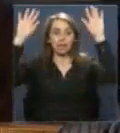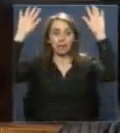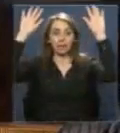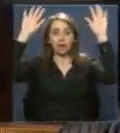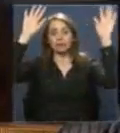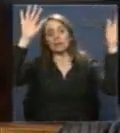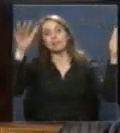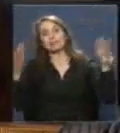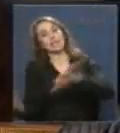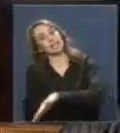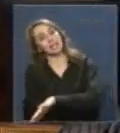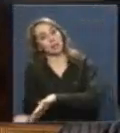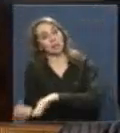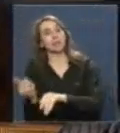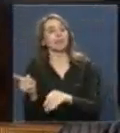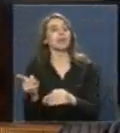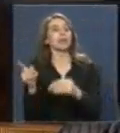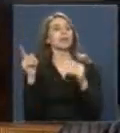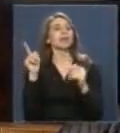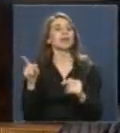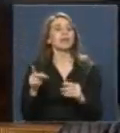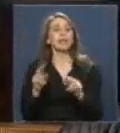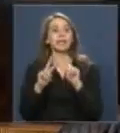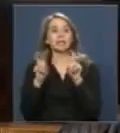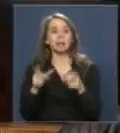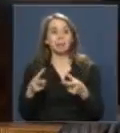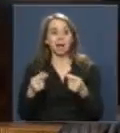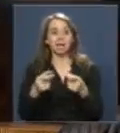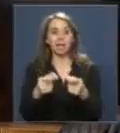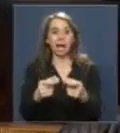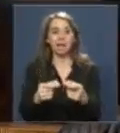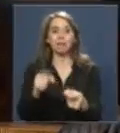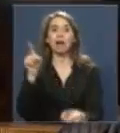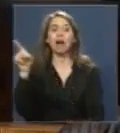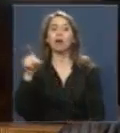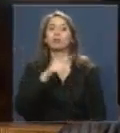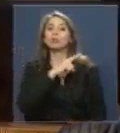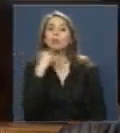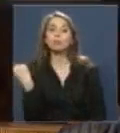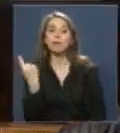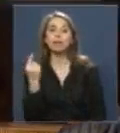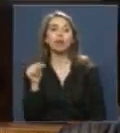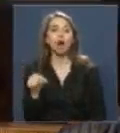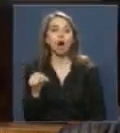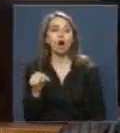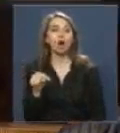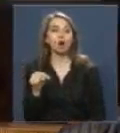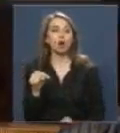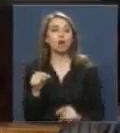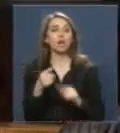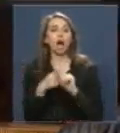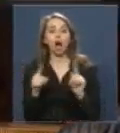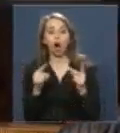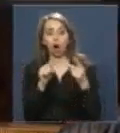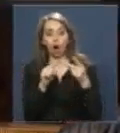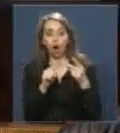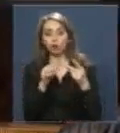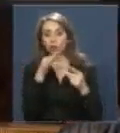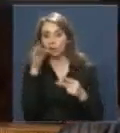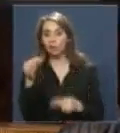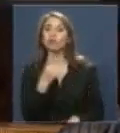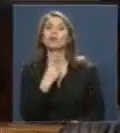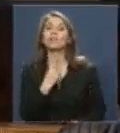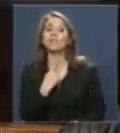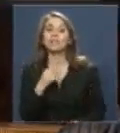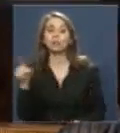rindiera. Fue con relación a la Jaiba y efectivamente se perdió. Pero ahora le traigo otro elemento muy interesante que lo va